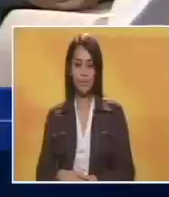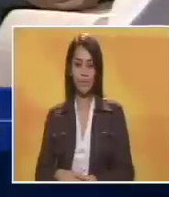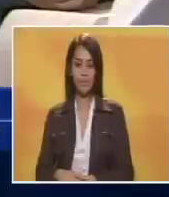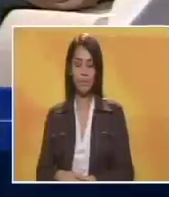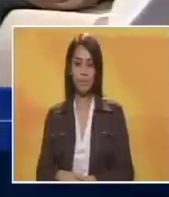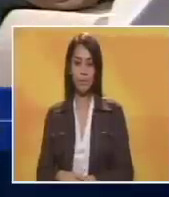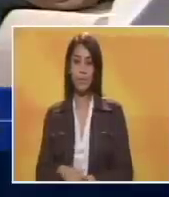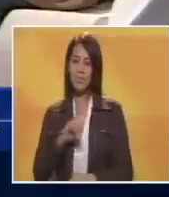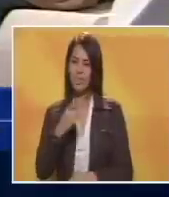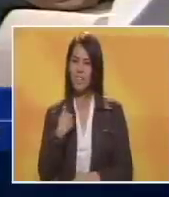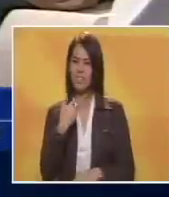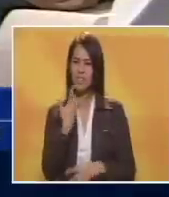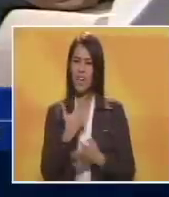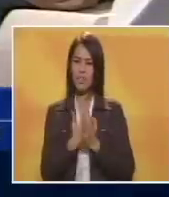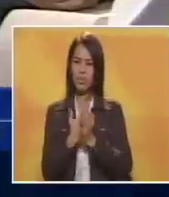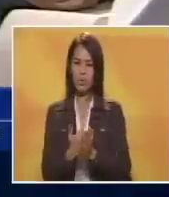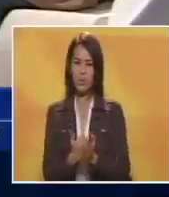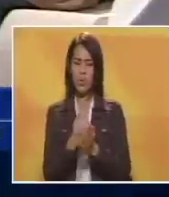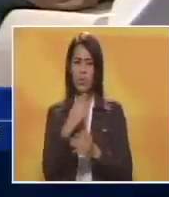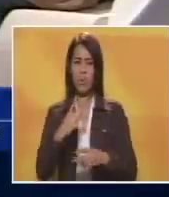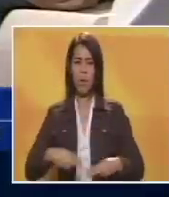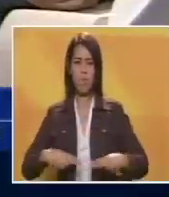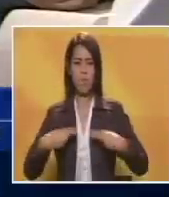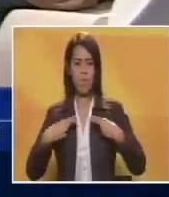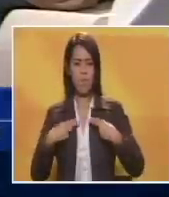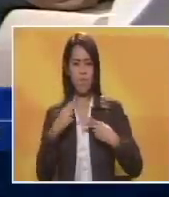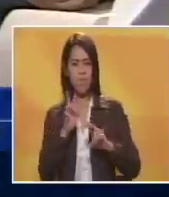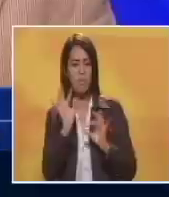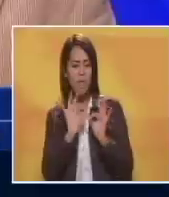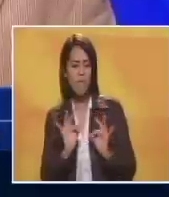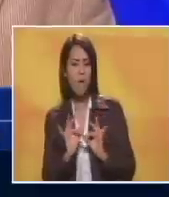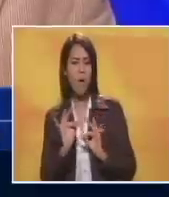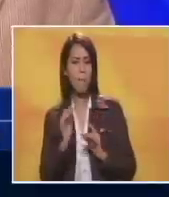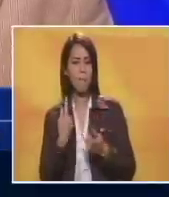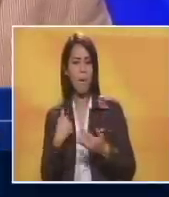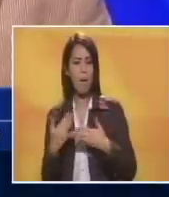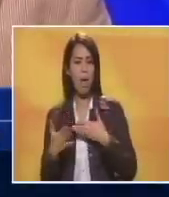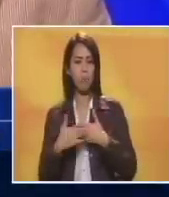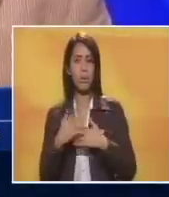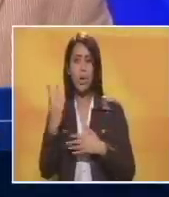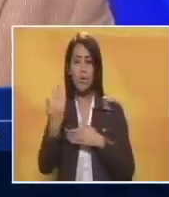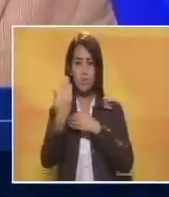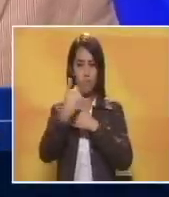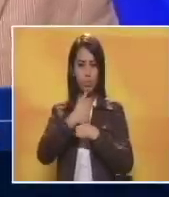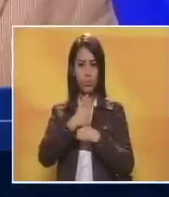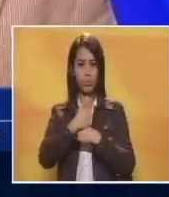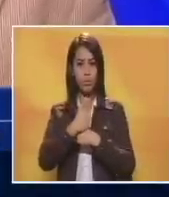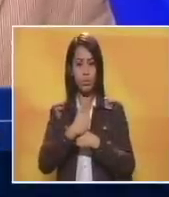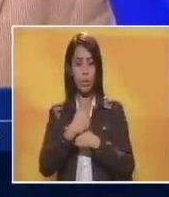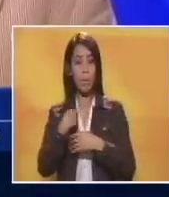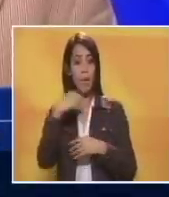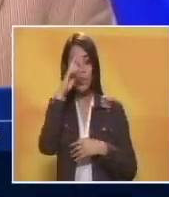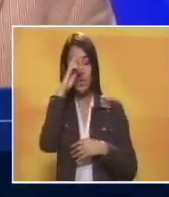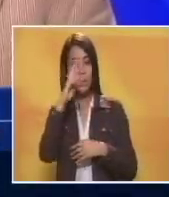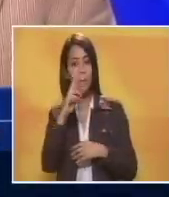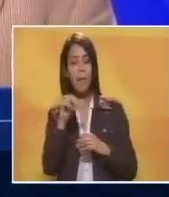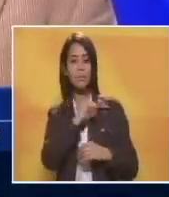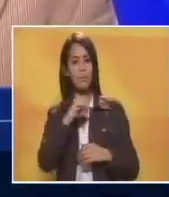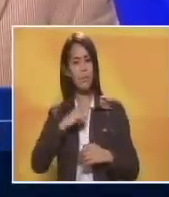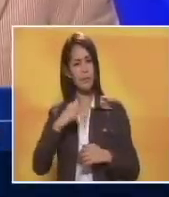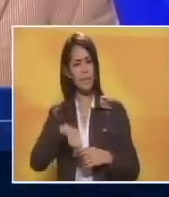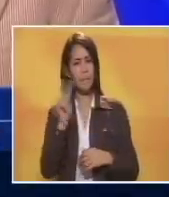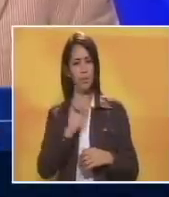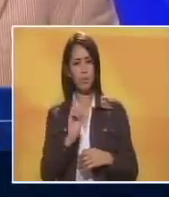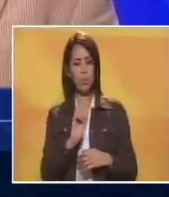Esas fulanas ayudas humanitarias no son más que mecanismos de intervención, son el paso previo para las intervenciones, para la injerencia.